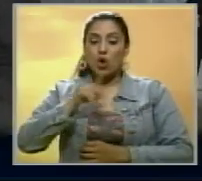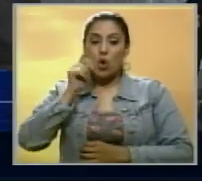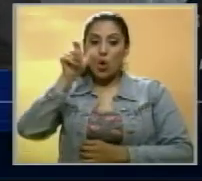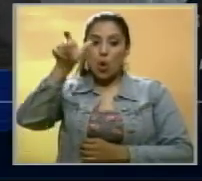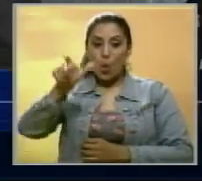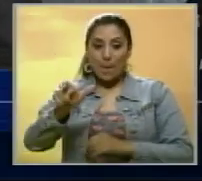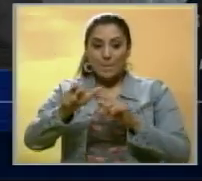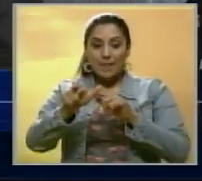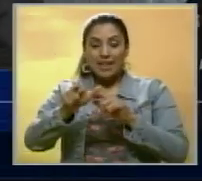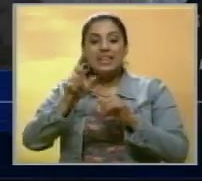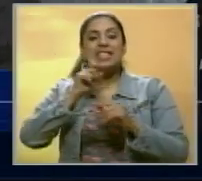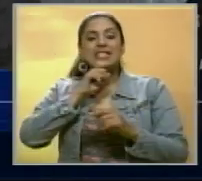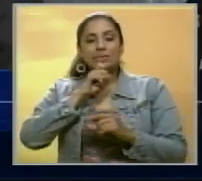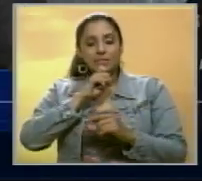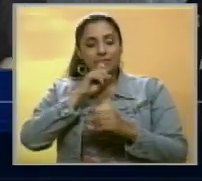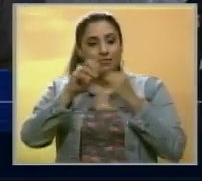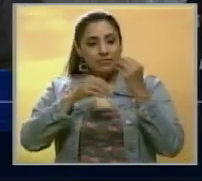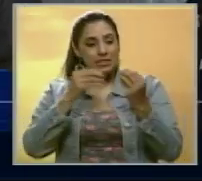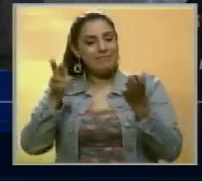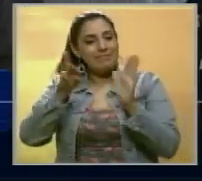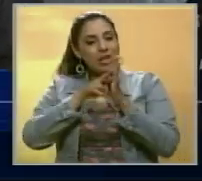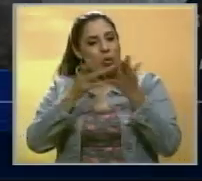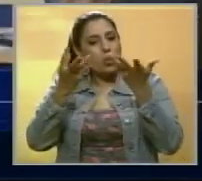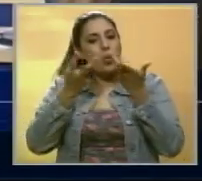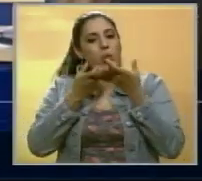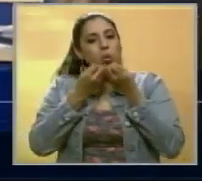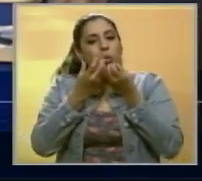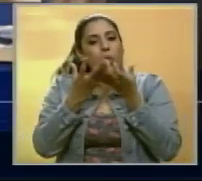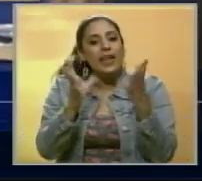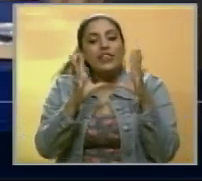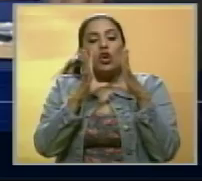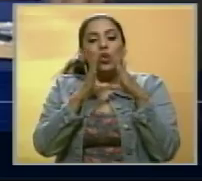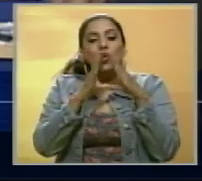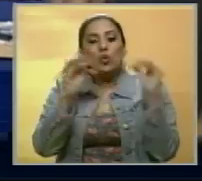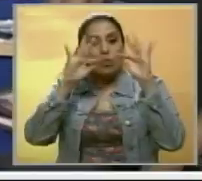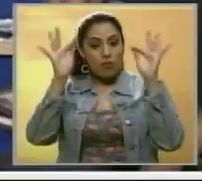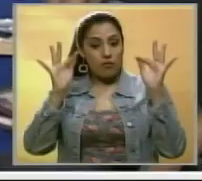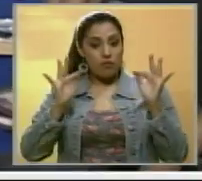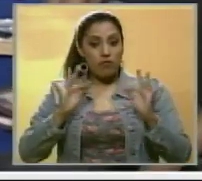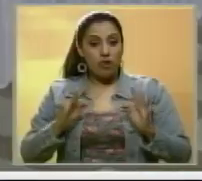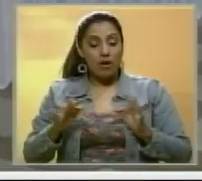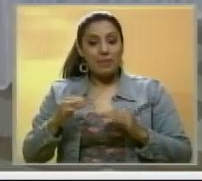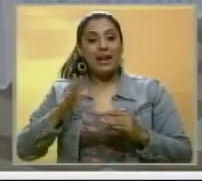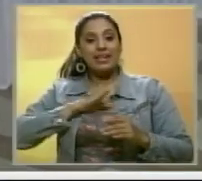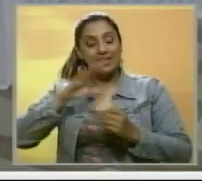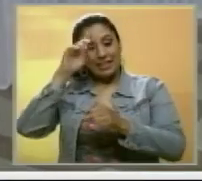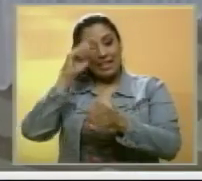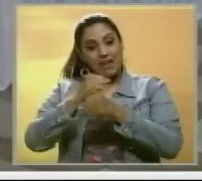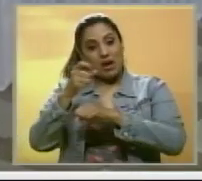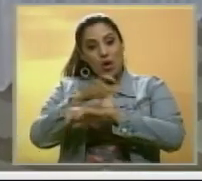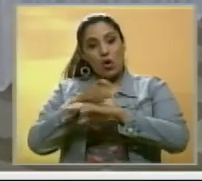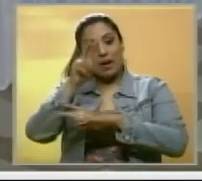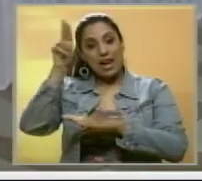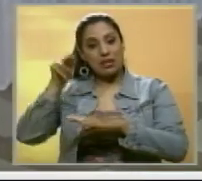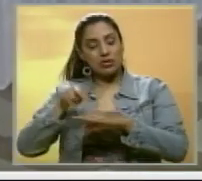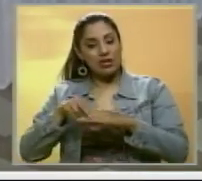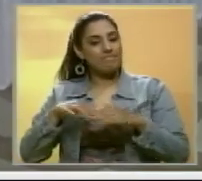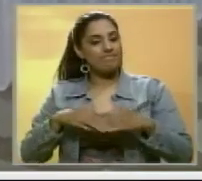González hizo un recuento de todos los mecanismos que ha puesto en funcionamiento el gobierno